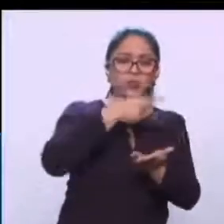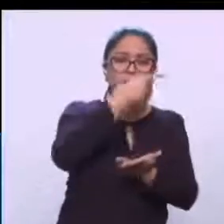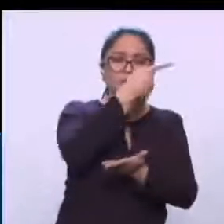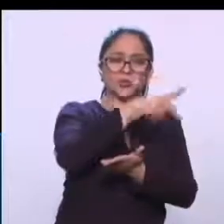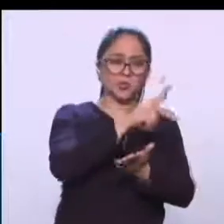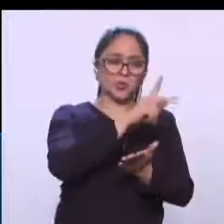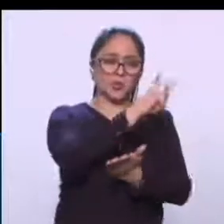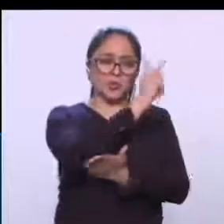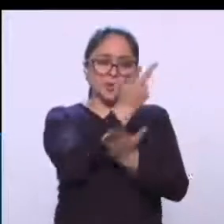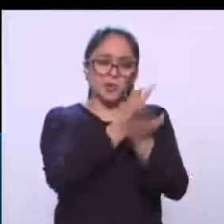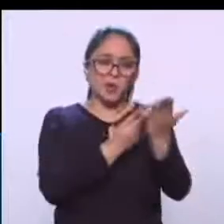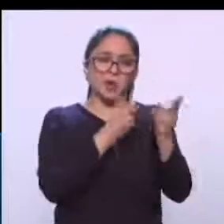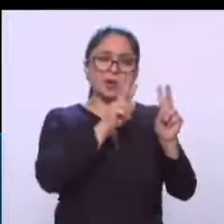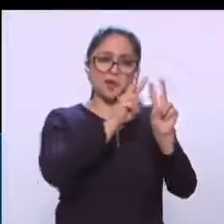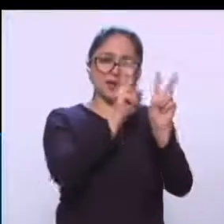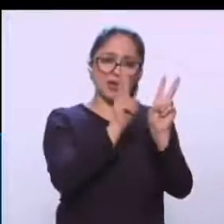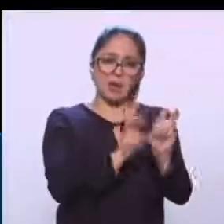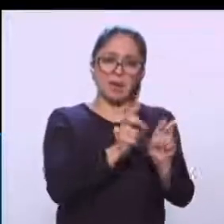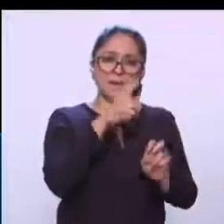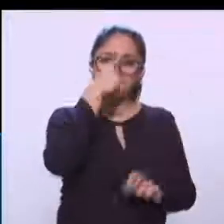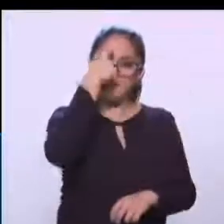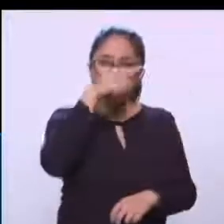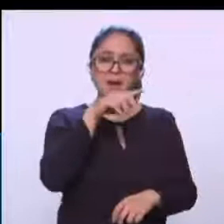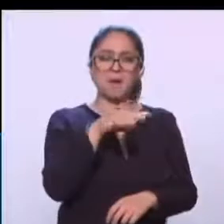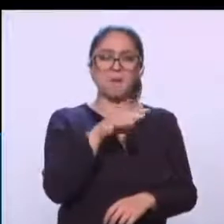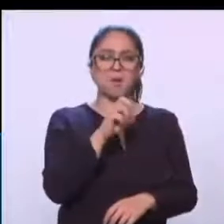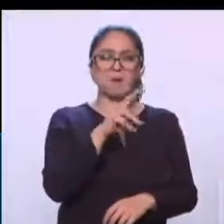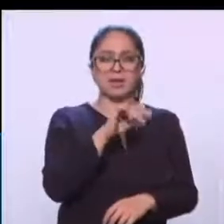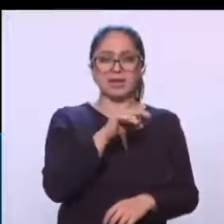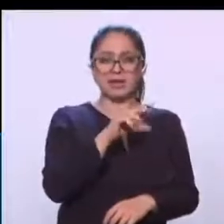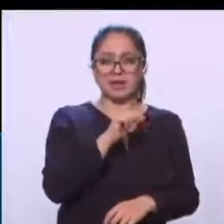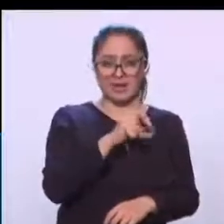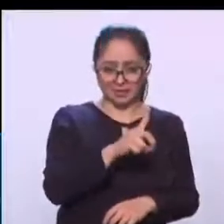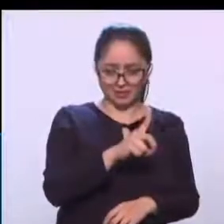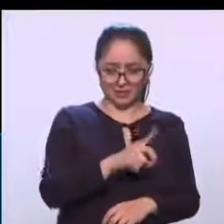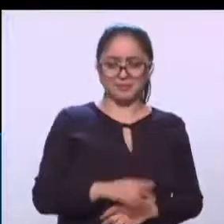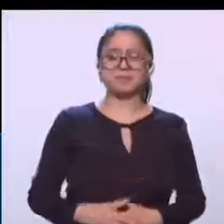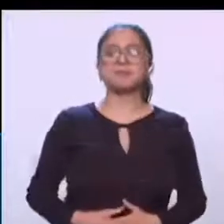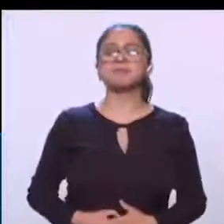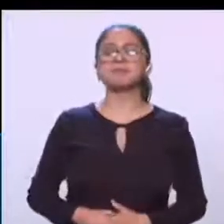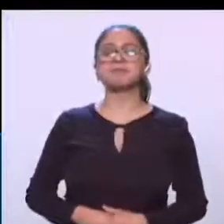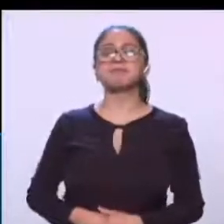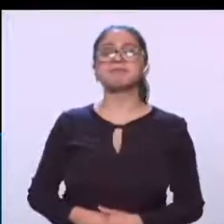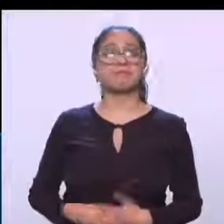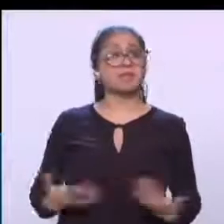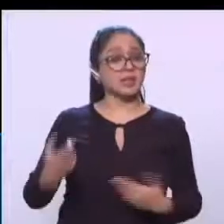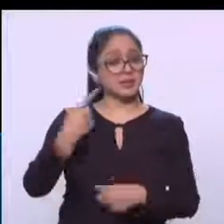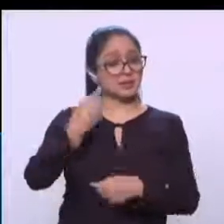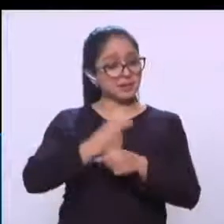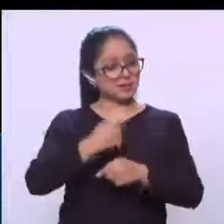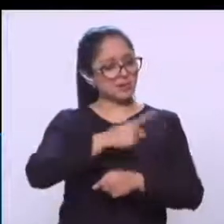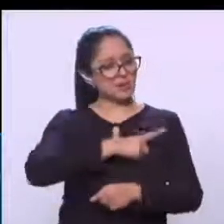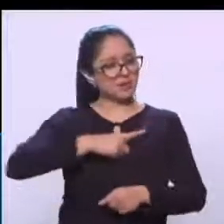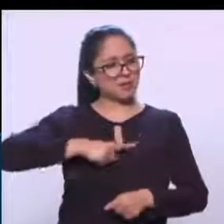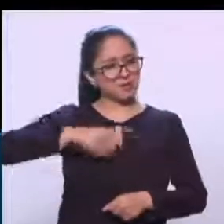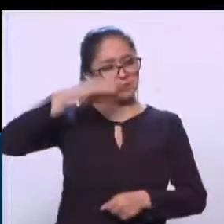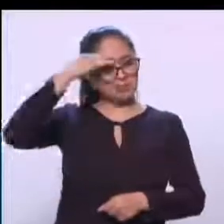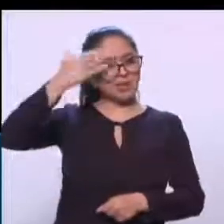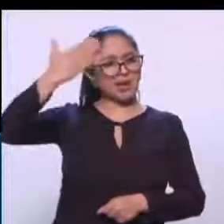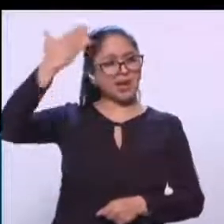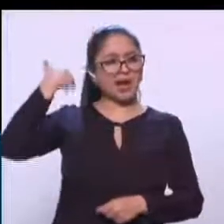Dana? Pues fíjate que creo que tendríamos que hablar de cómo en el pasado justo las políticas neoliberales